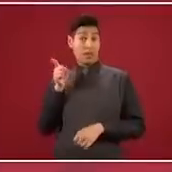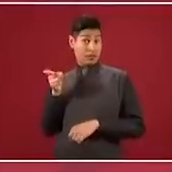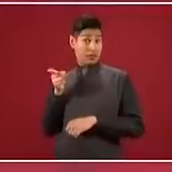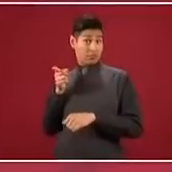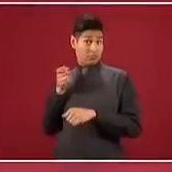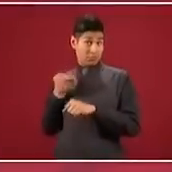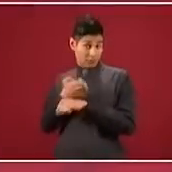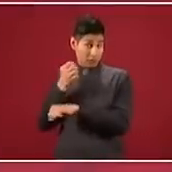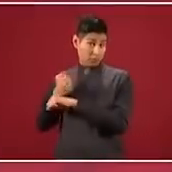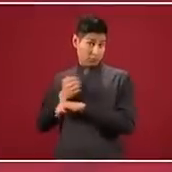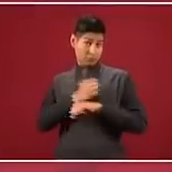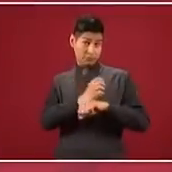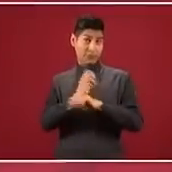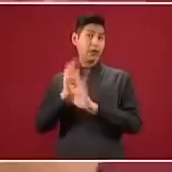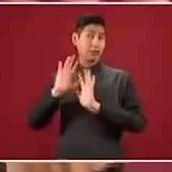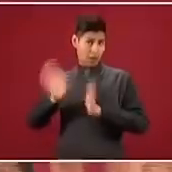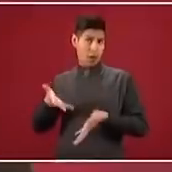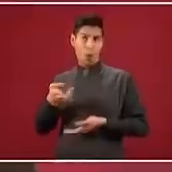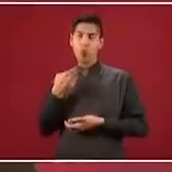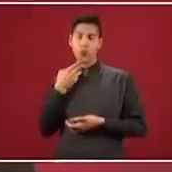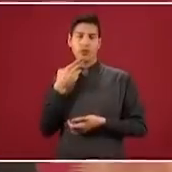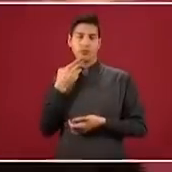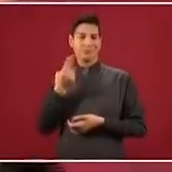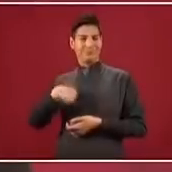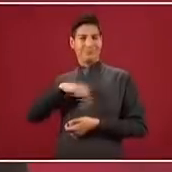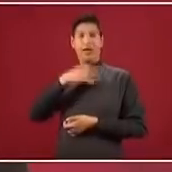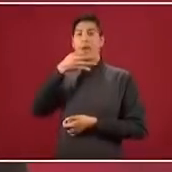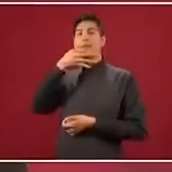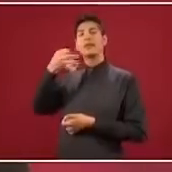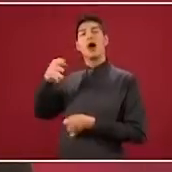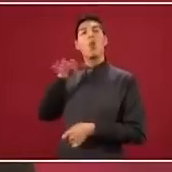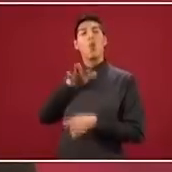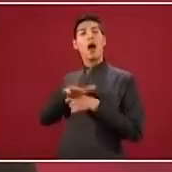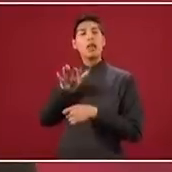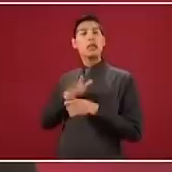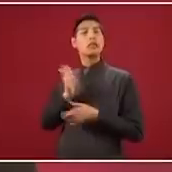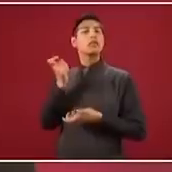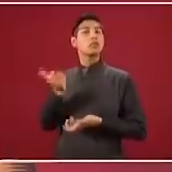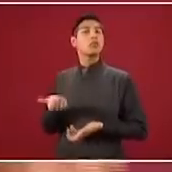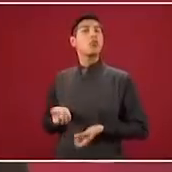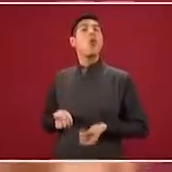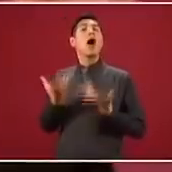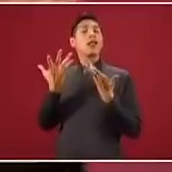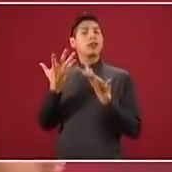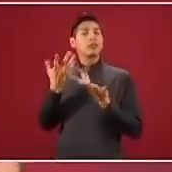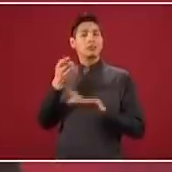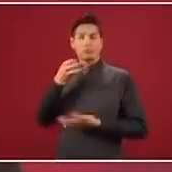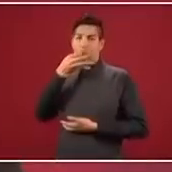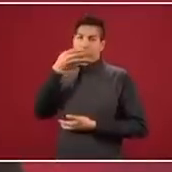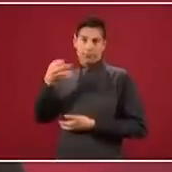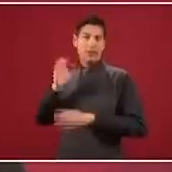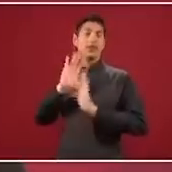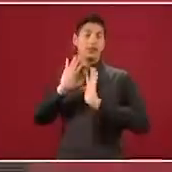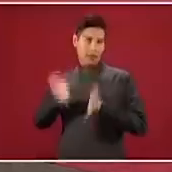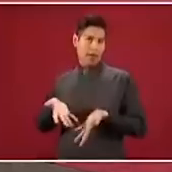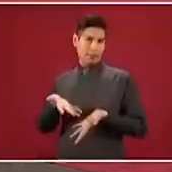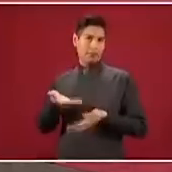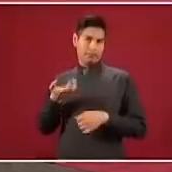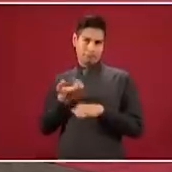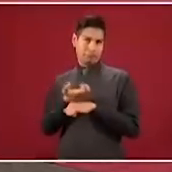les anunció de manera oficial cuál es el recurso que se les va a transferir. Entonces, eso se les va a dar a los